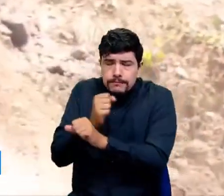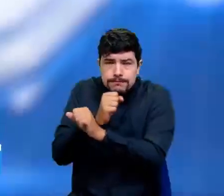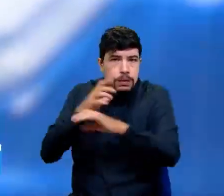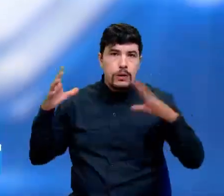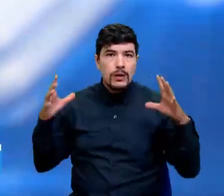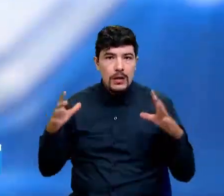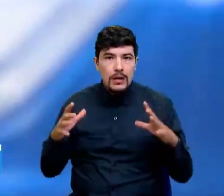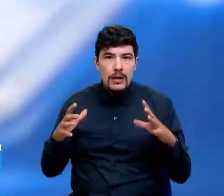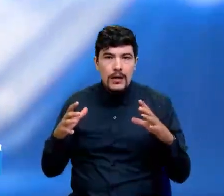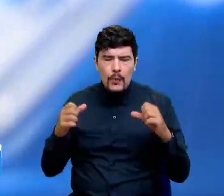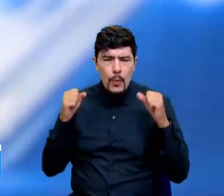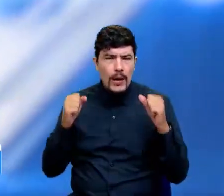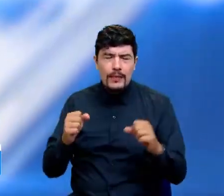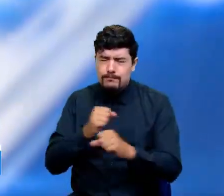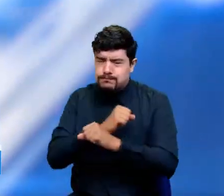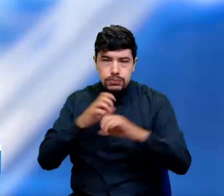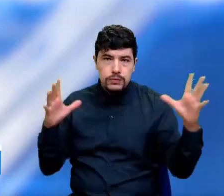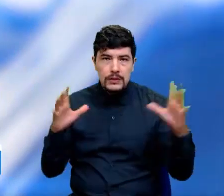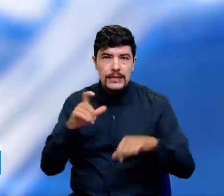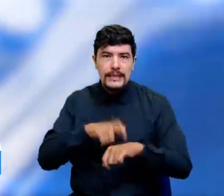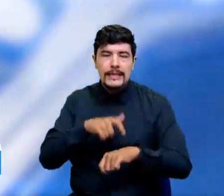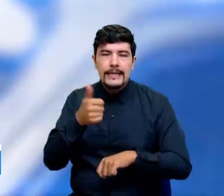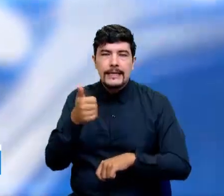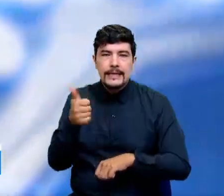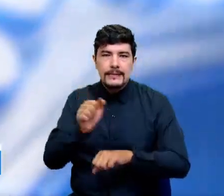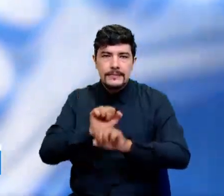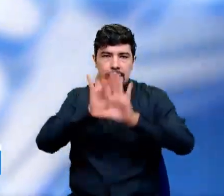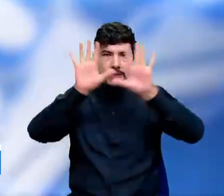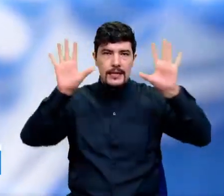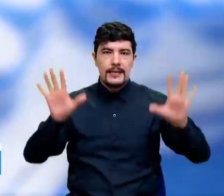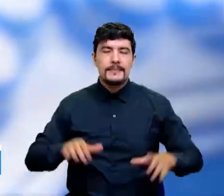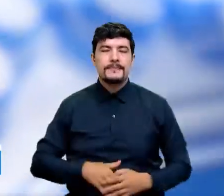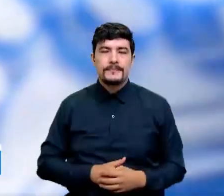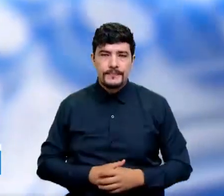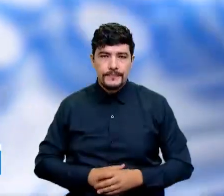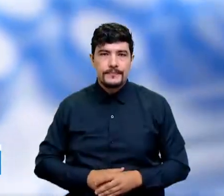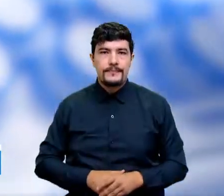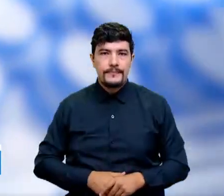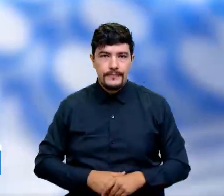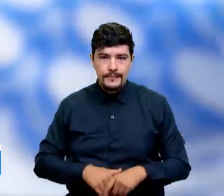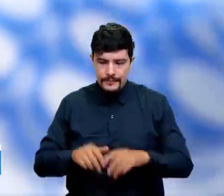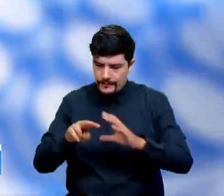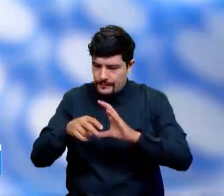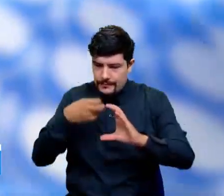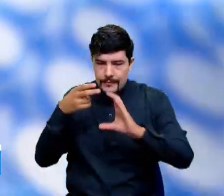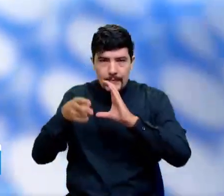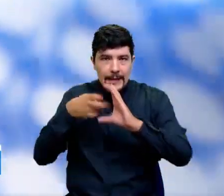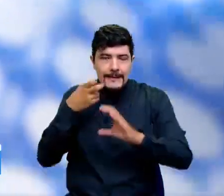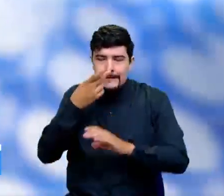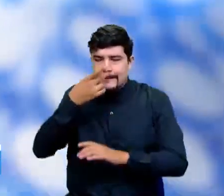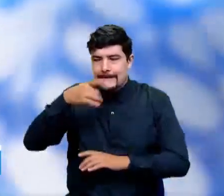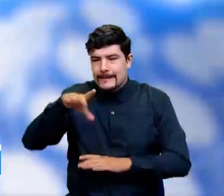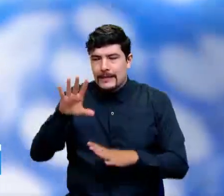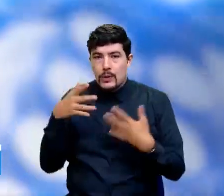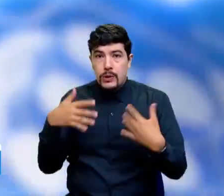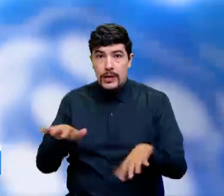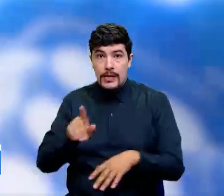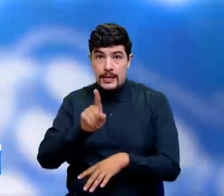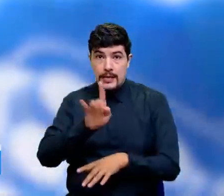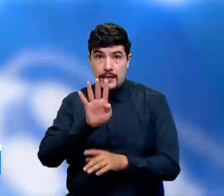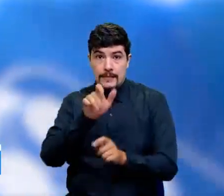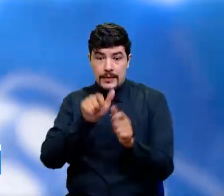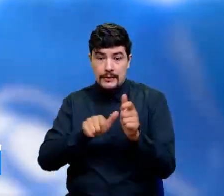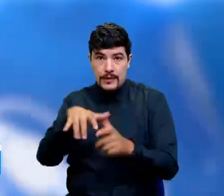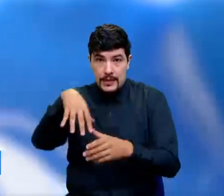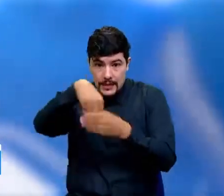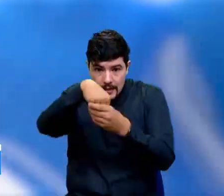gran impacto explosivo aquí en la mina, donde desafortunadamente 14 personas